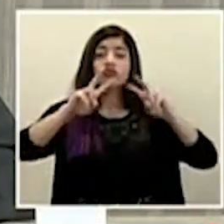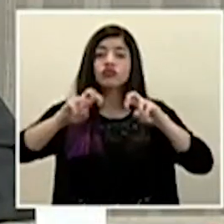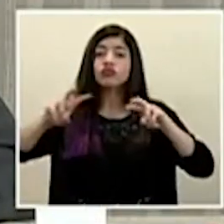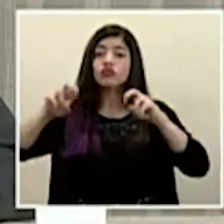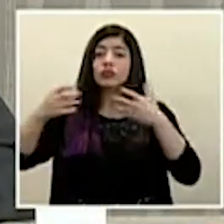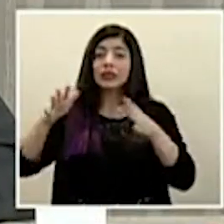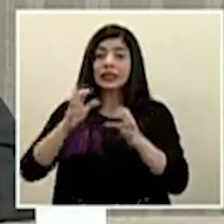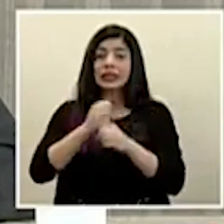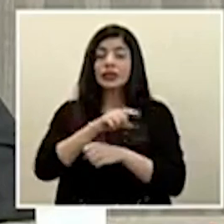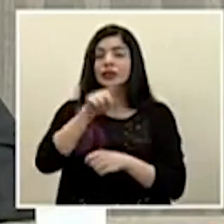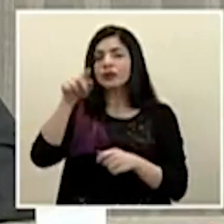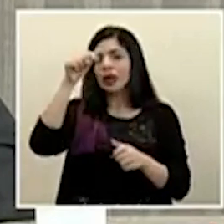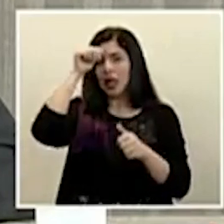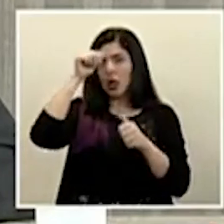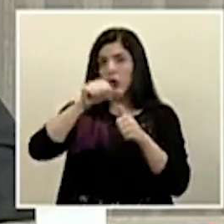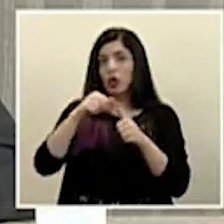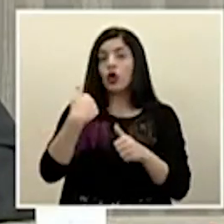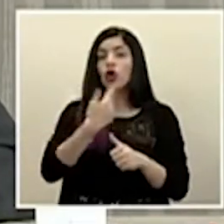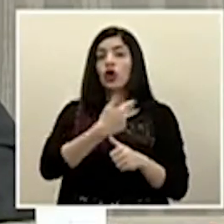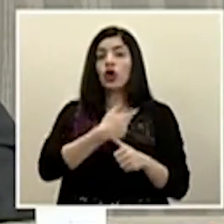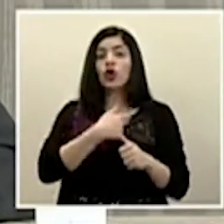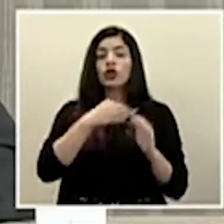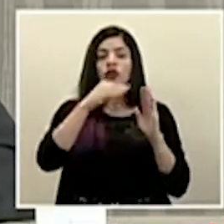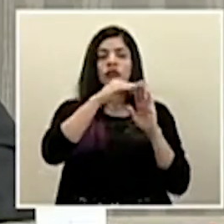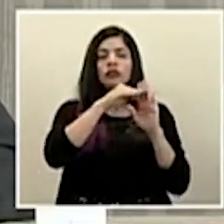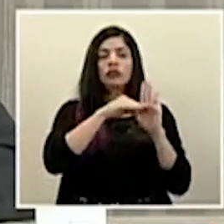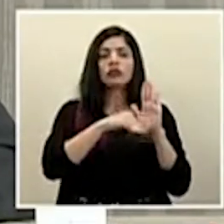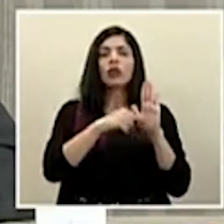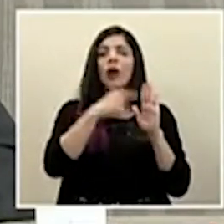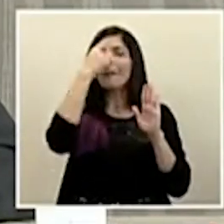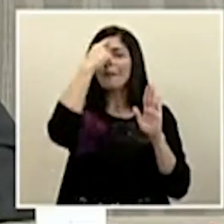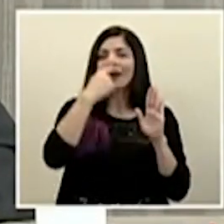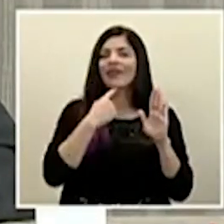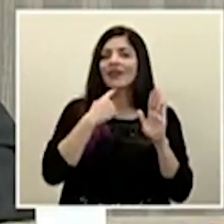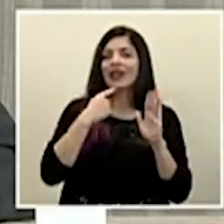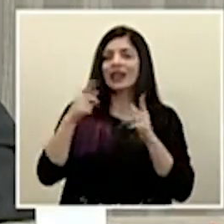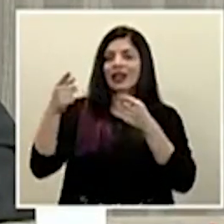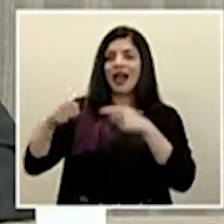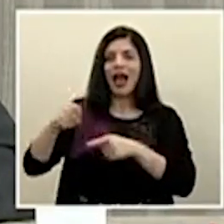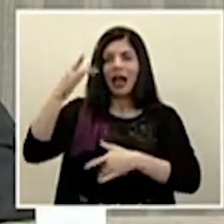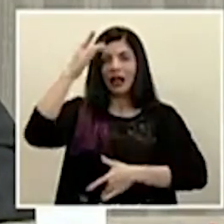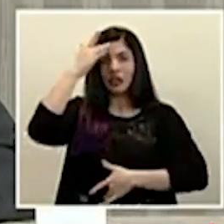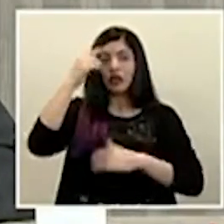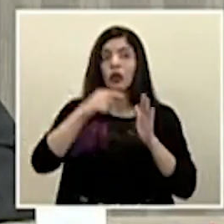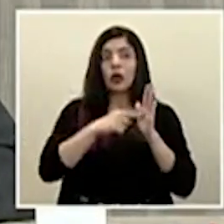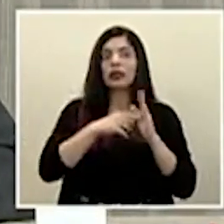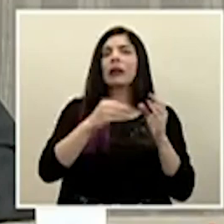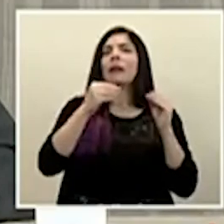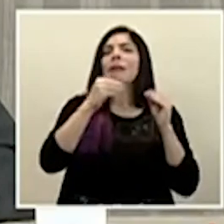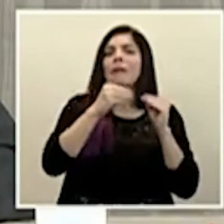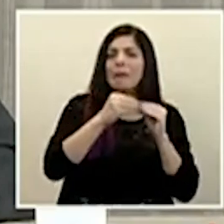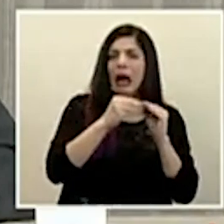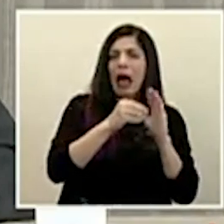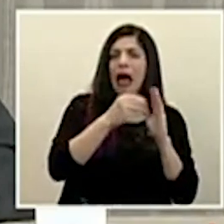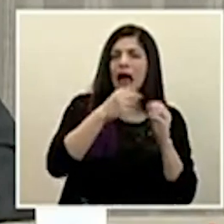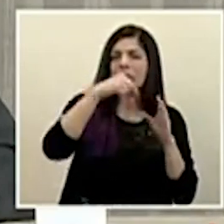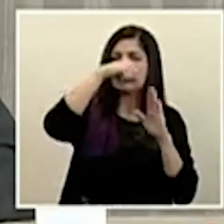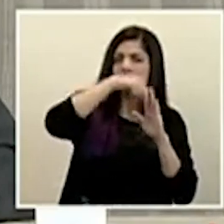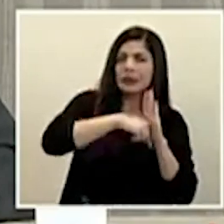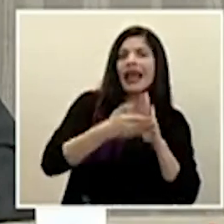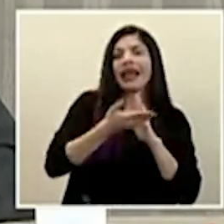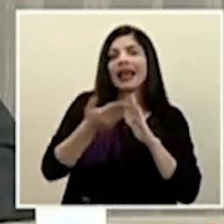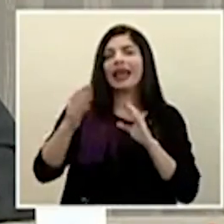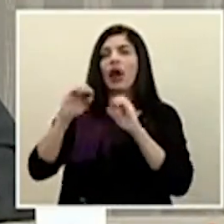hecho una definición de caso que es más sensible incluso de lo mismo que recomienda la Organización Mundial de la Salud para ir captando.